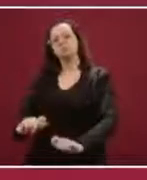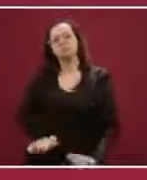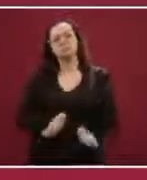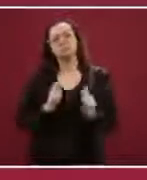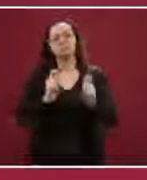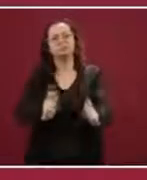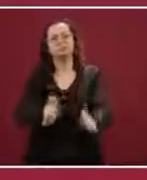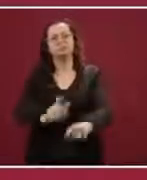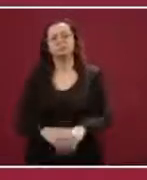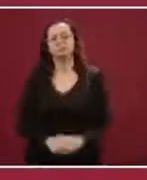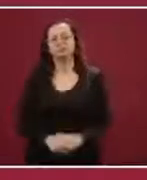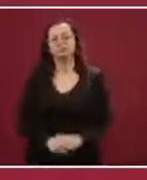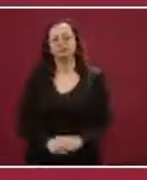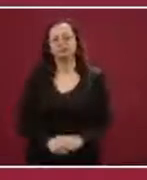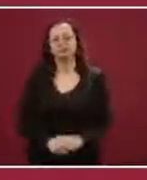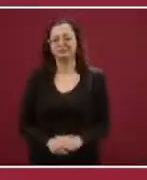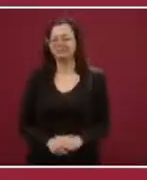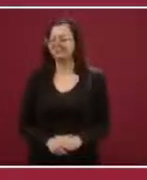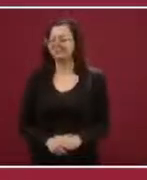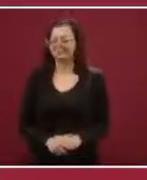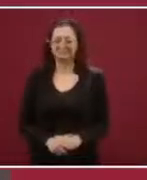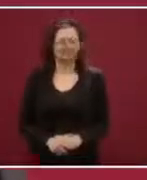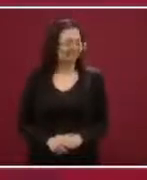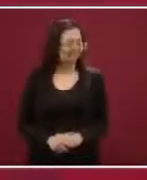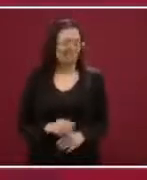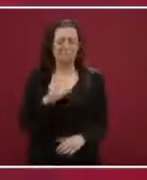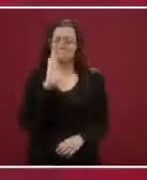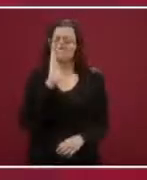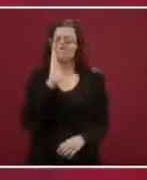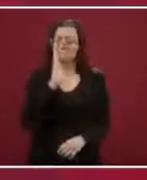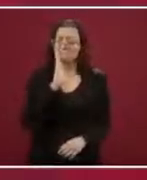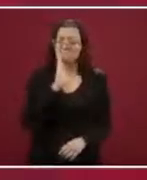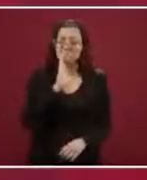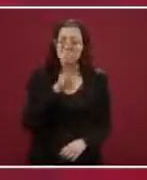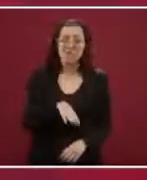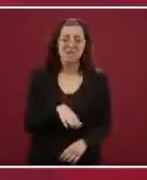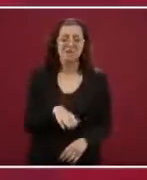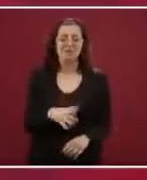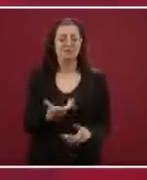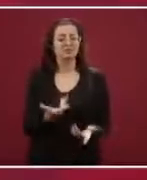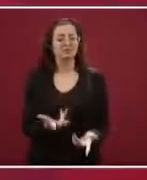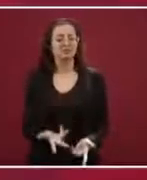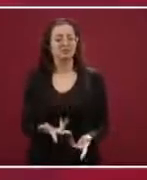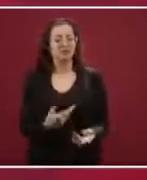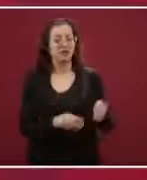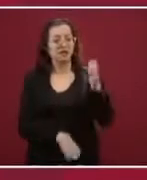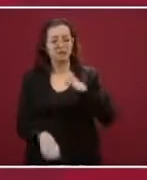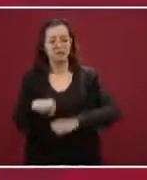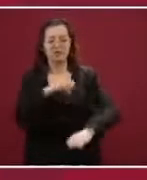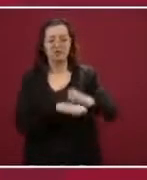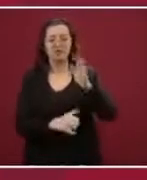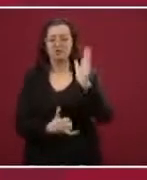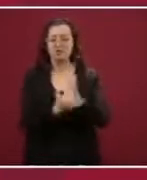Quedaron muy mal las empresas constructoras.